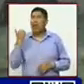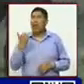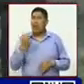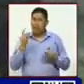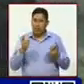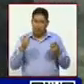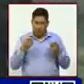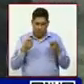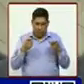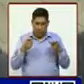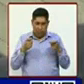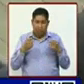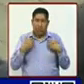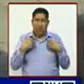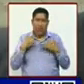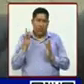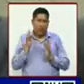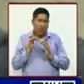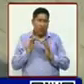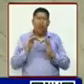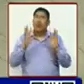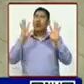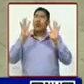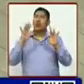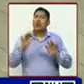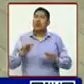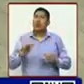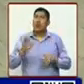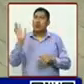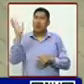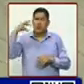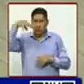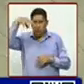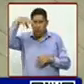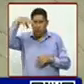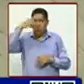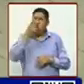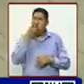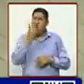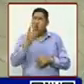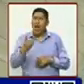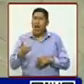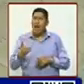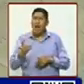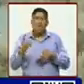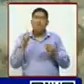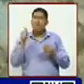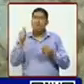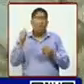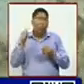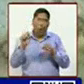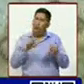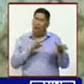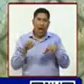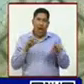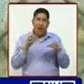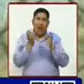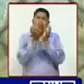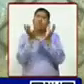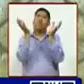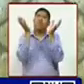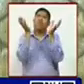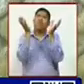Esta misma estación tiene un sensor de lluvias, el conito dorado que vemos, es un sensor automático, son unas